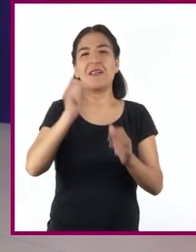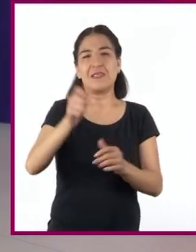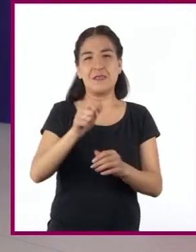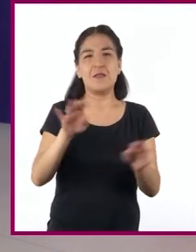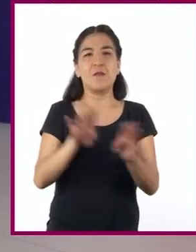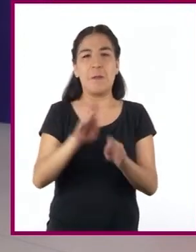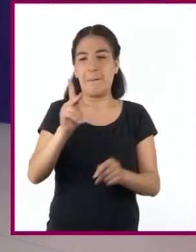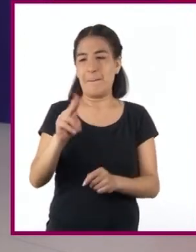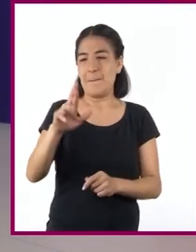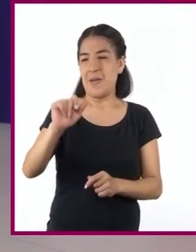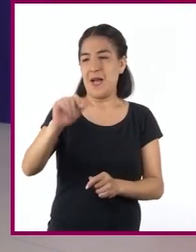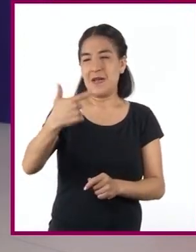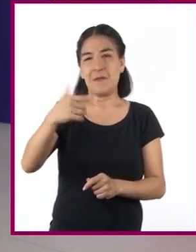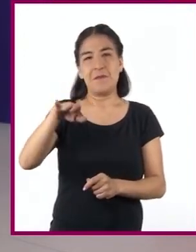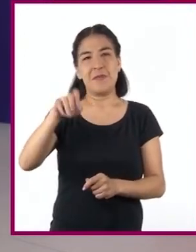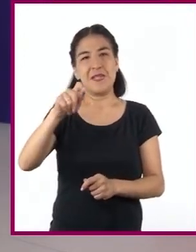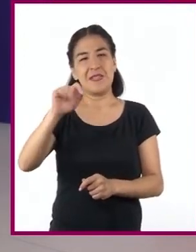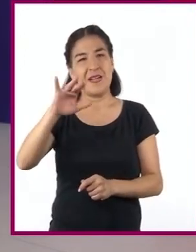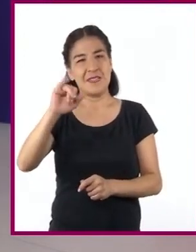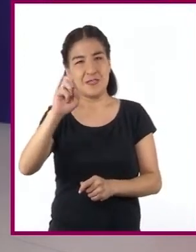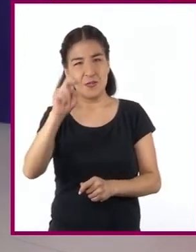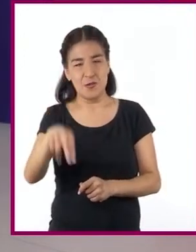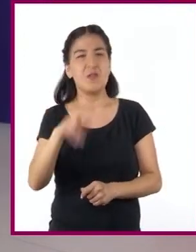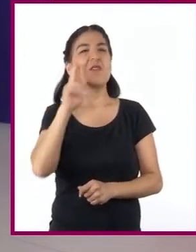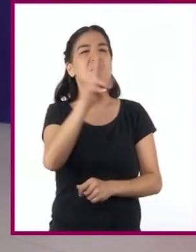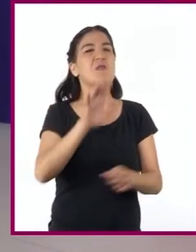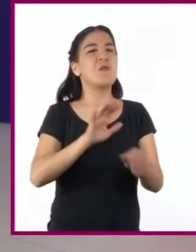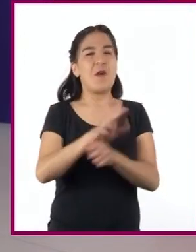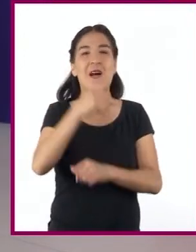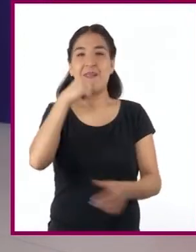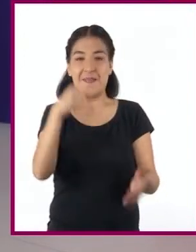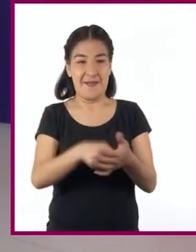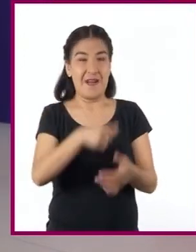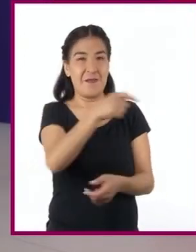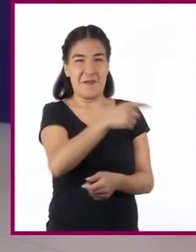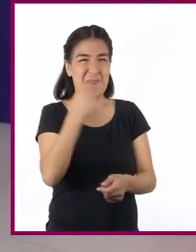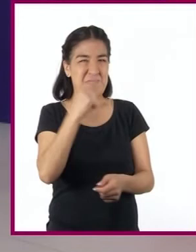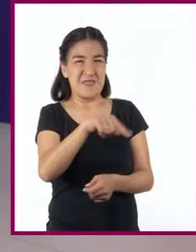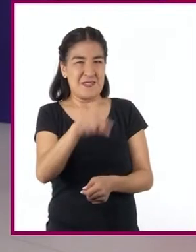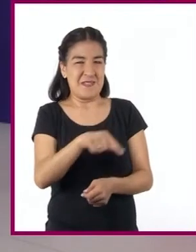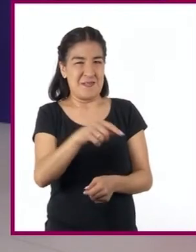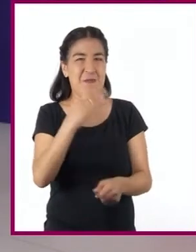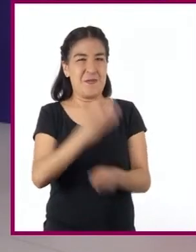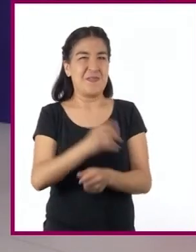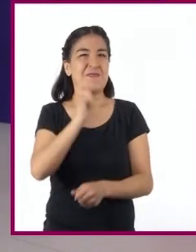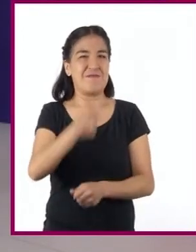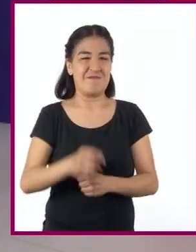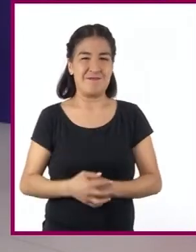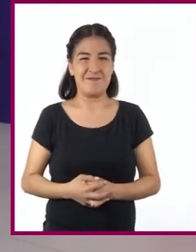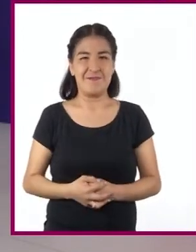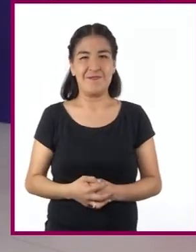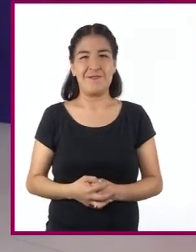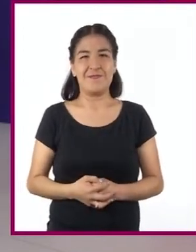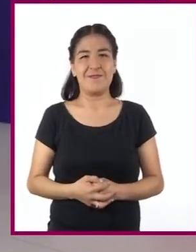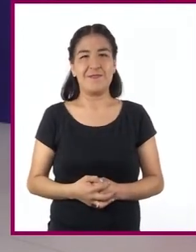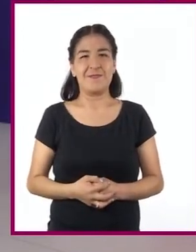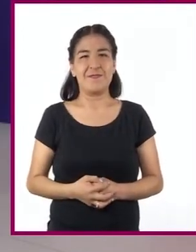la fragmentación. Veamos si no hay alguna carta por ahí de estos mecanismos.